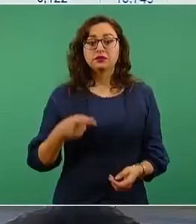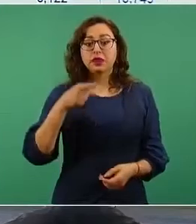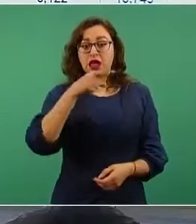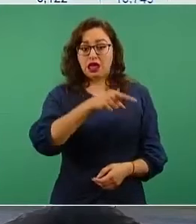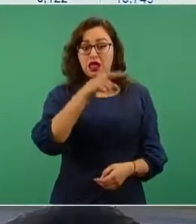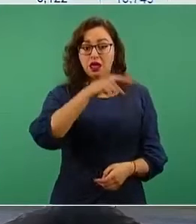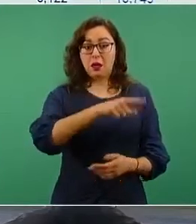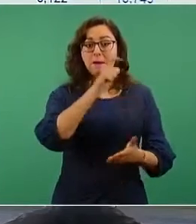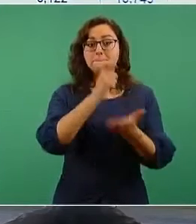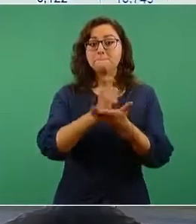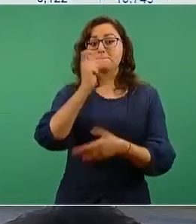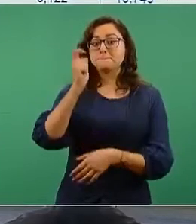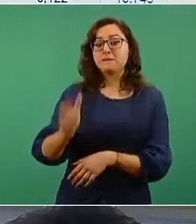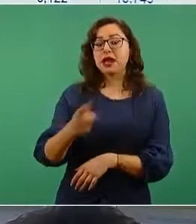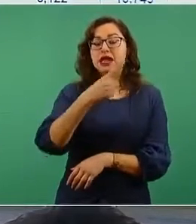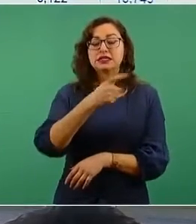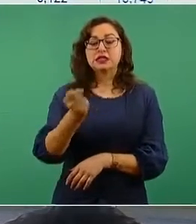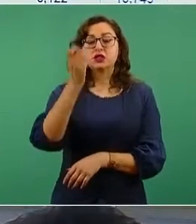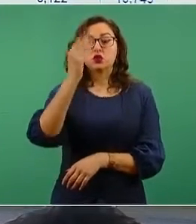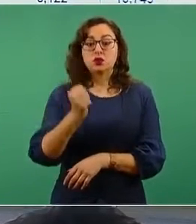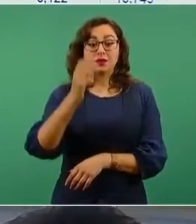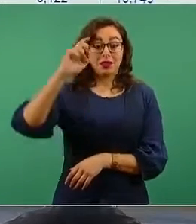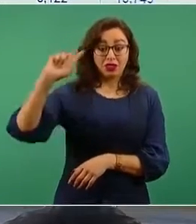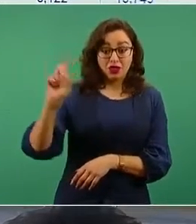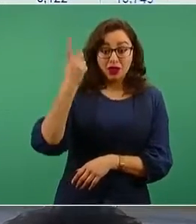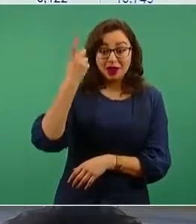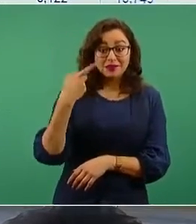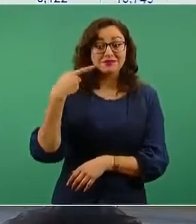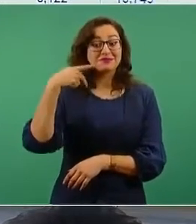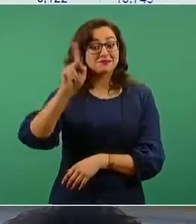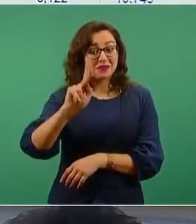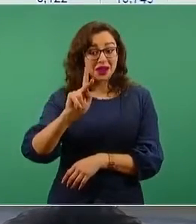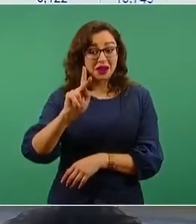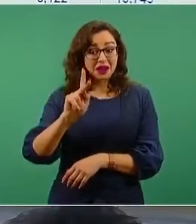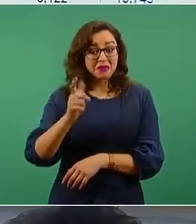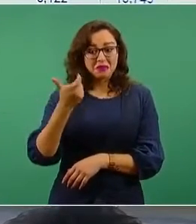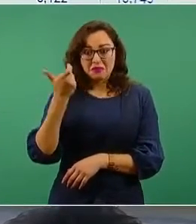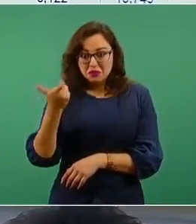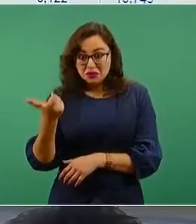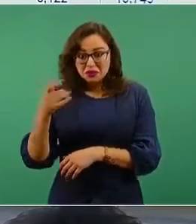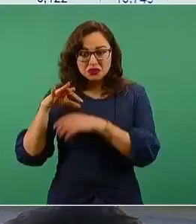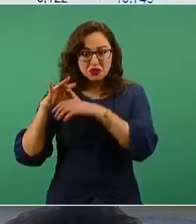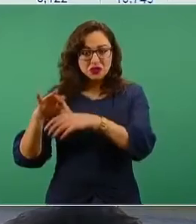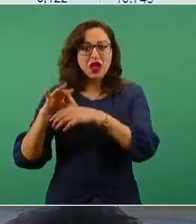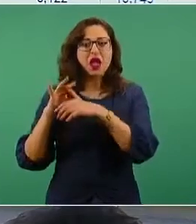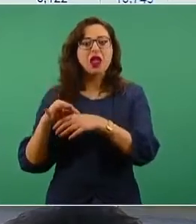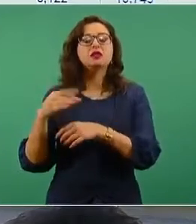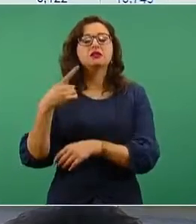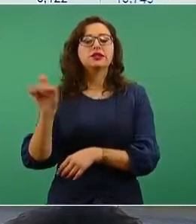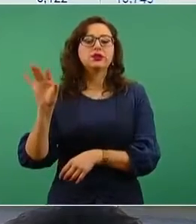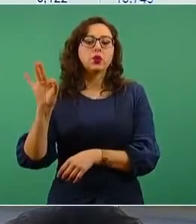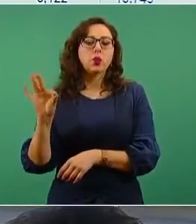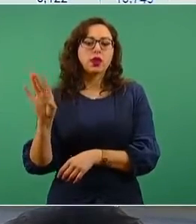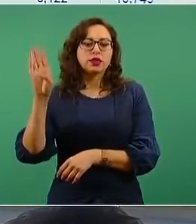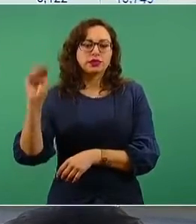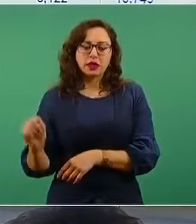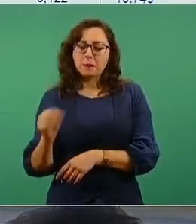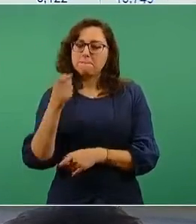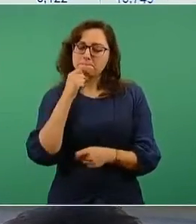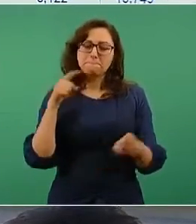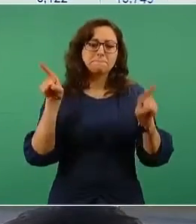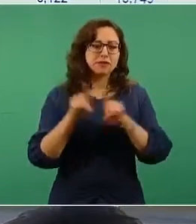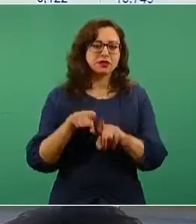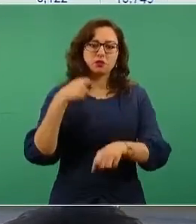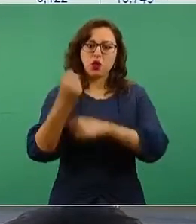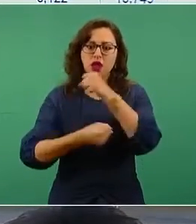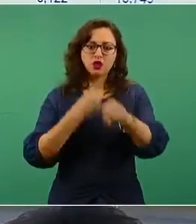$149. Lo mismo se repite para todos estos años. En el 17 debieron haber pagado